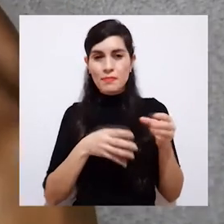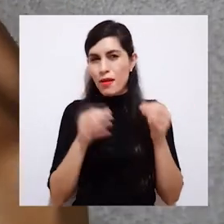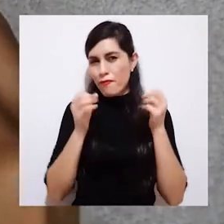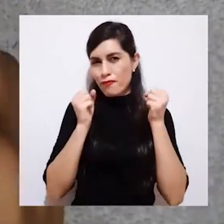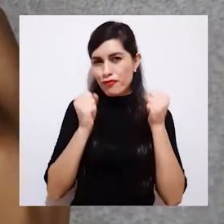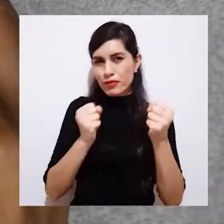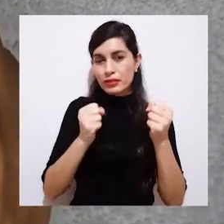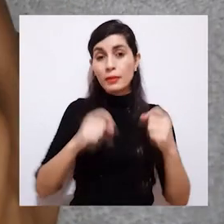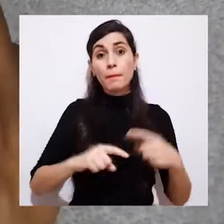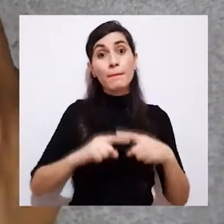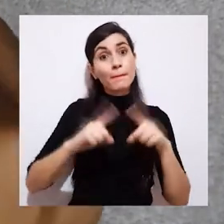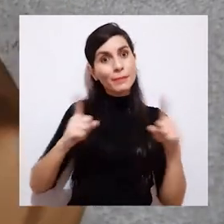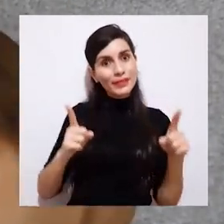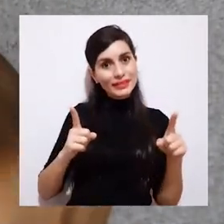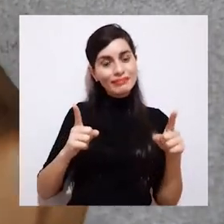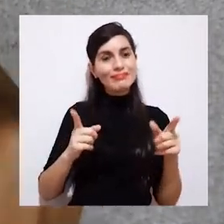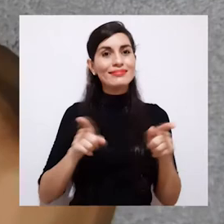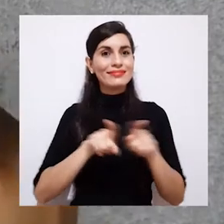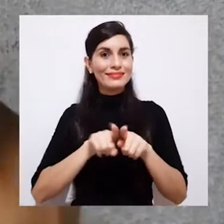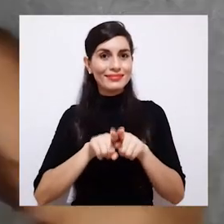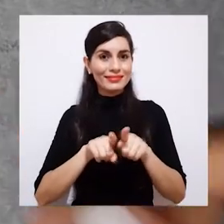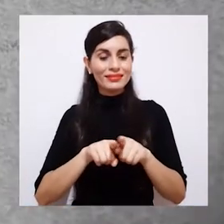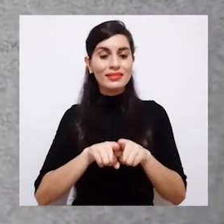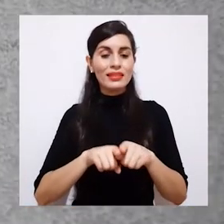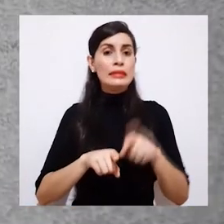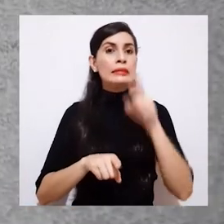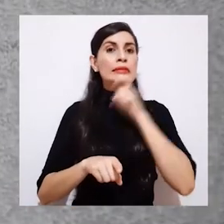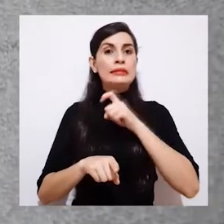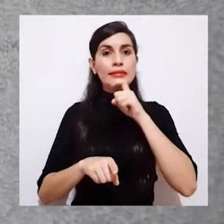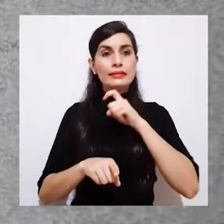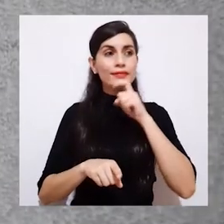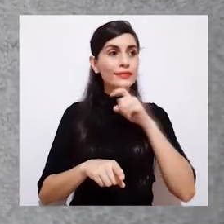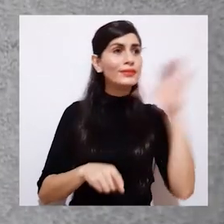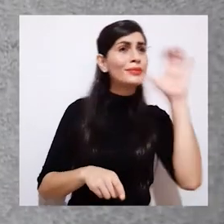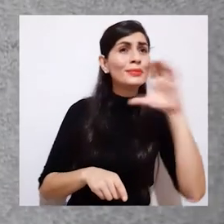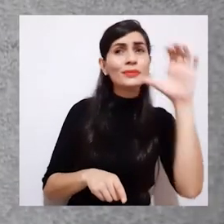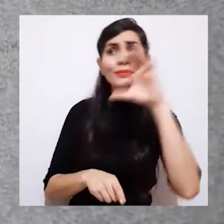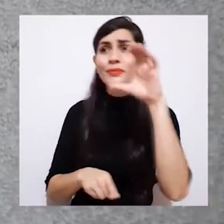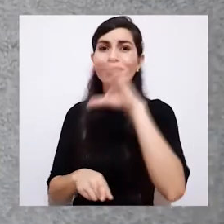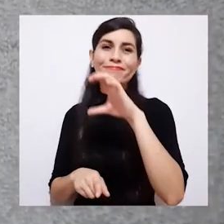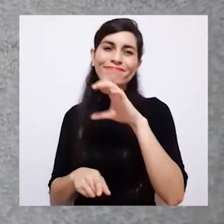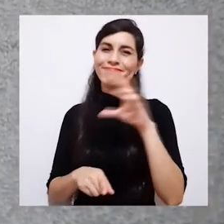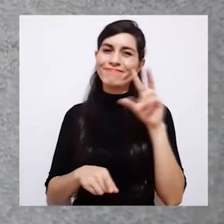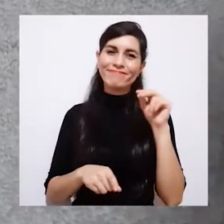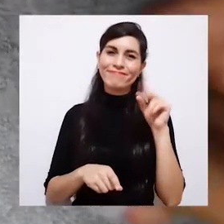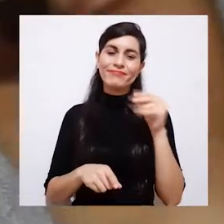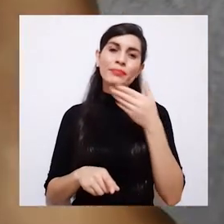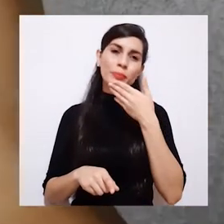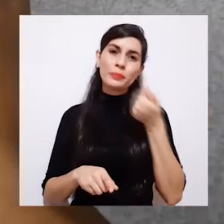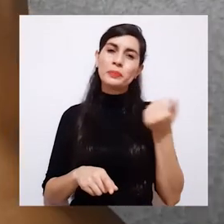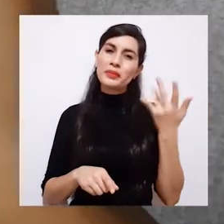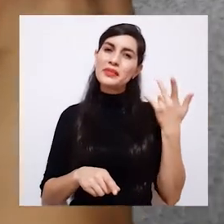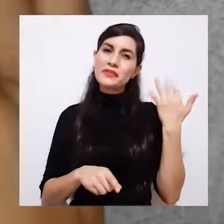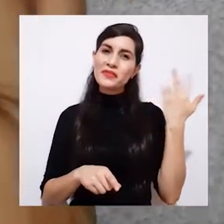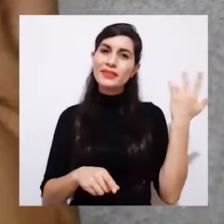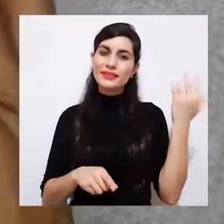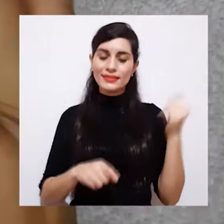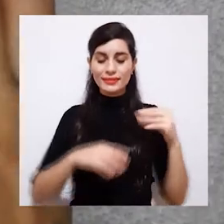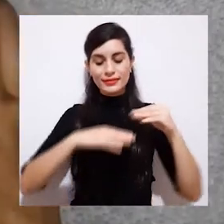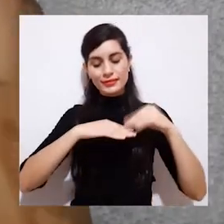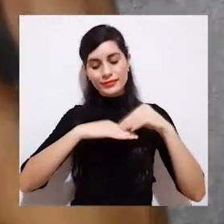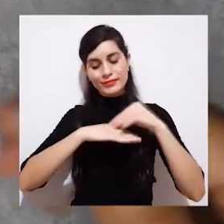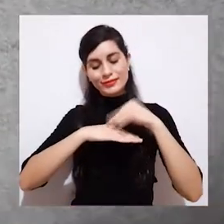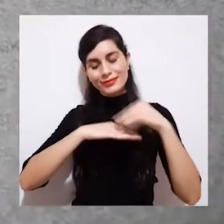La diferencia es que la silicona es un producto más difícil de conseguir y el método que estamos utilizando el día de hoy es un poco más